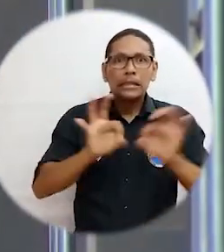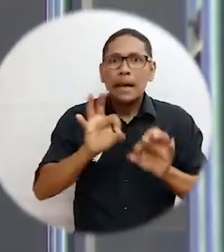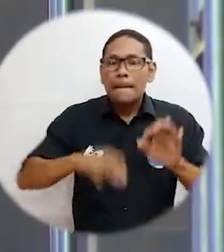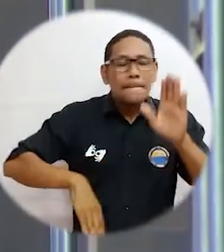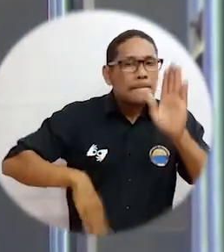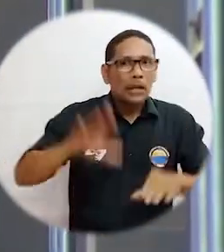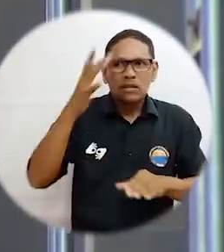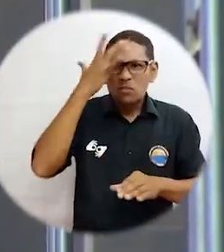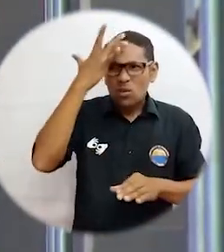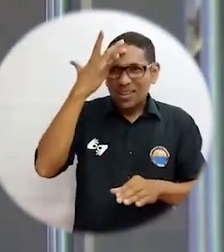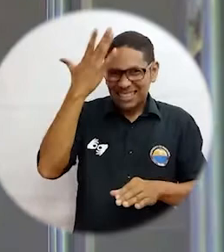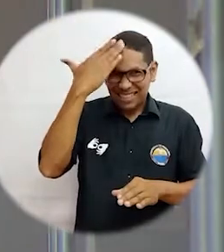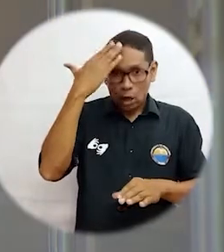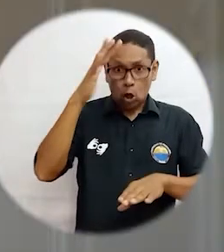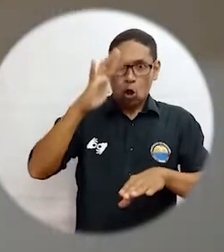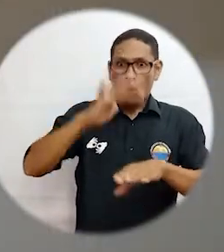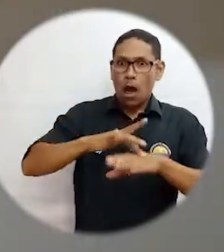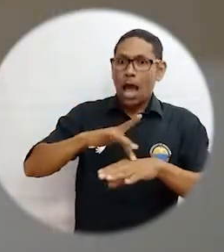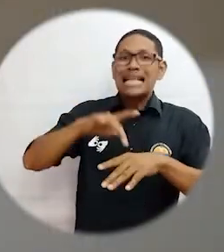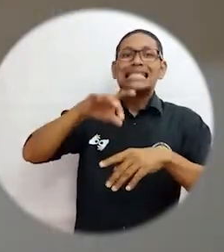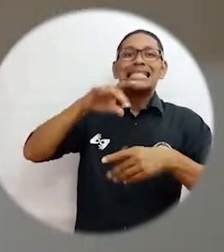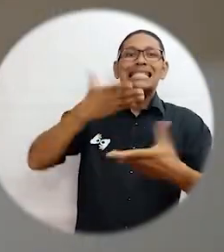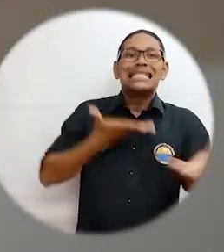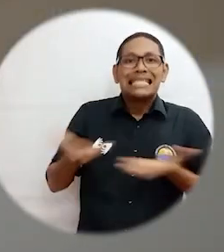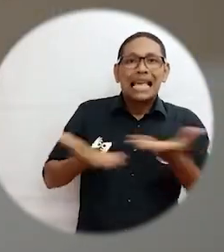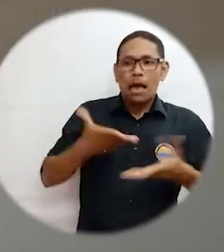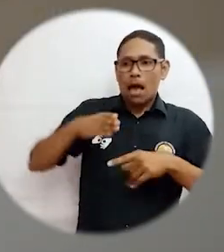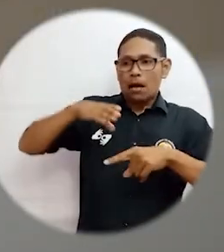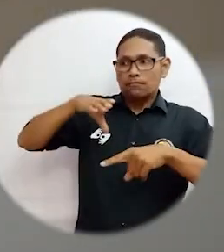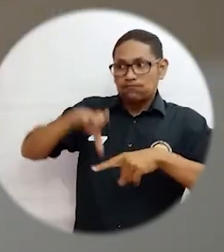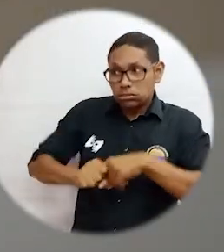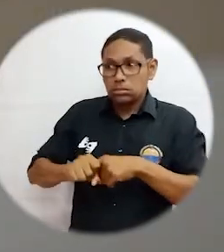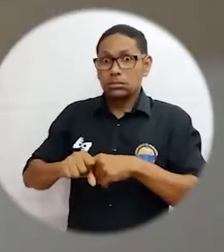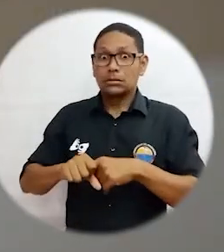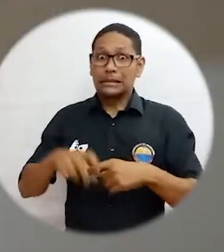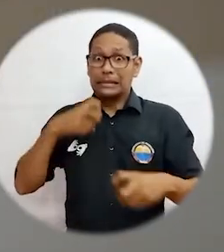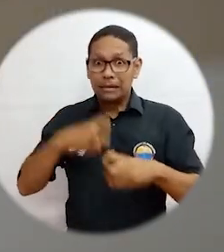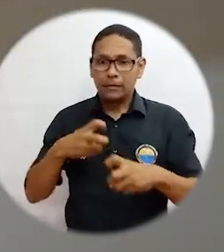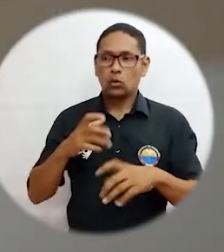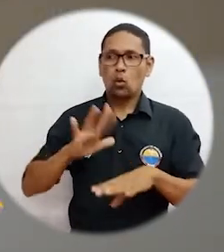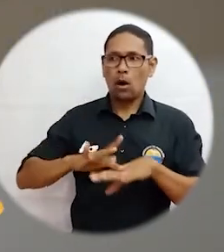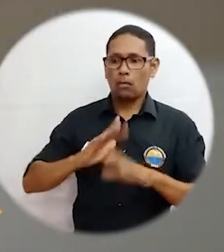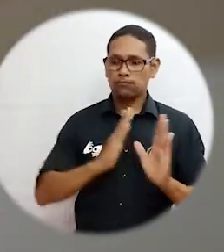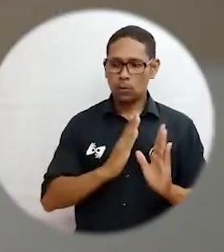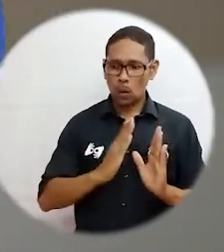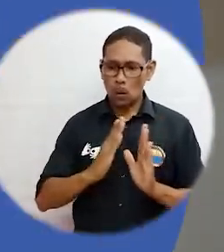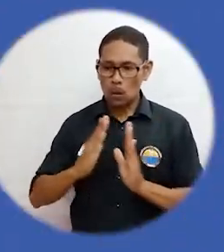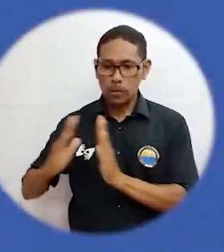relevancia precisamente por las restricciones para acceder a servicios odontológicos.